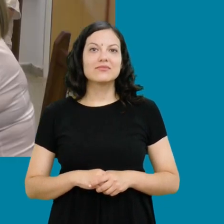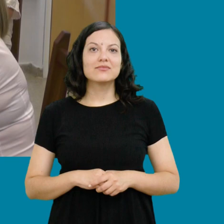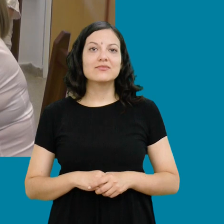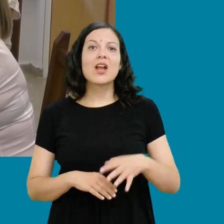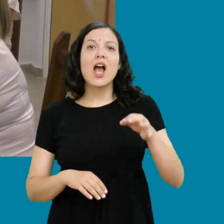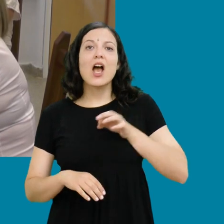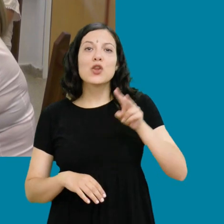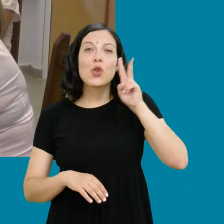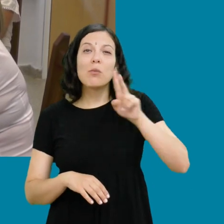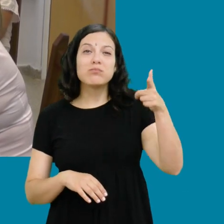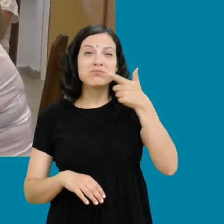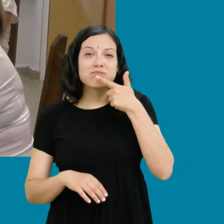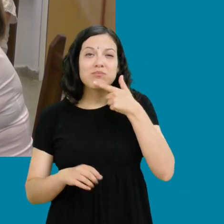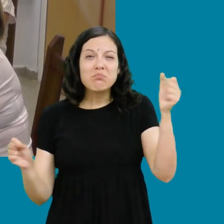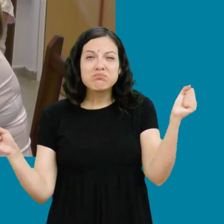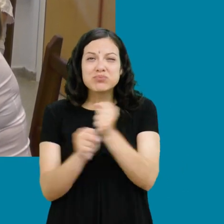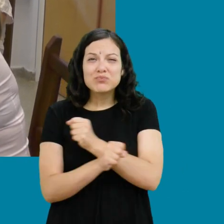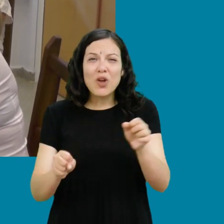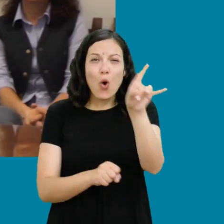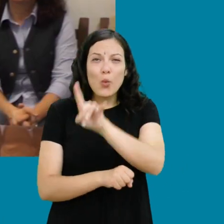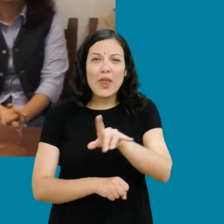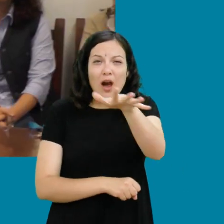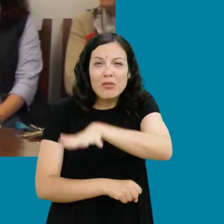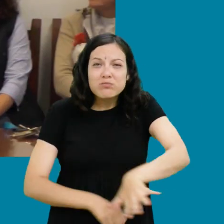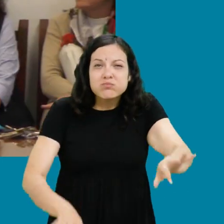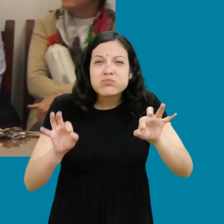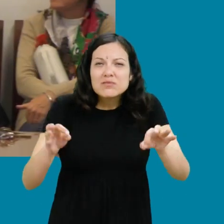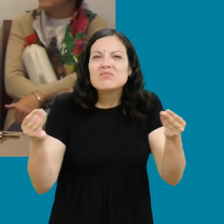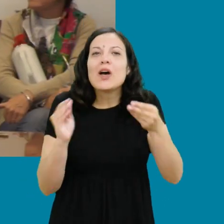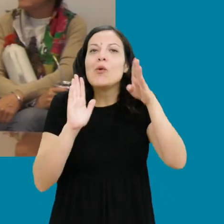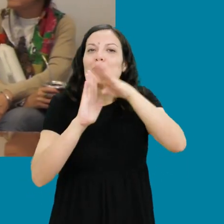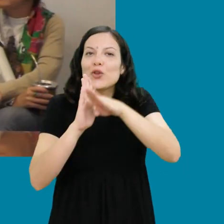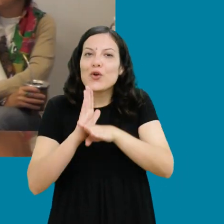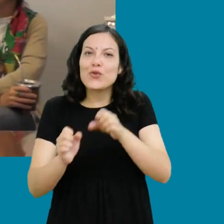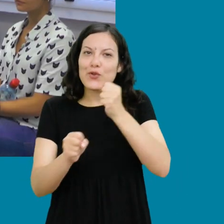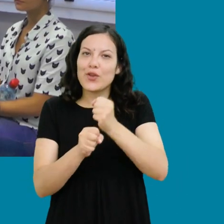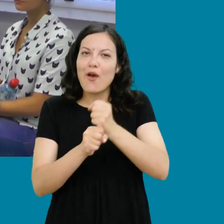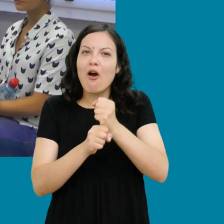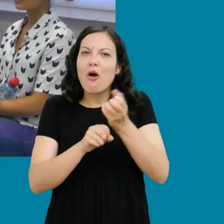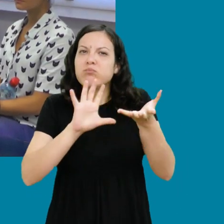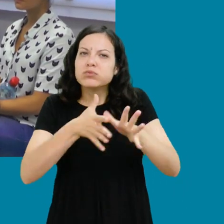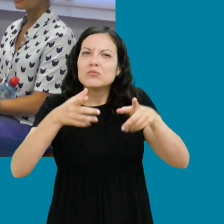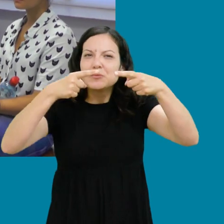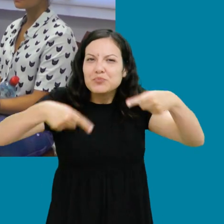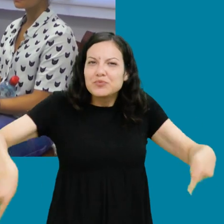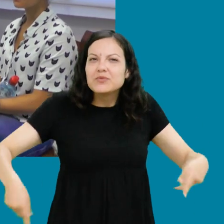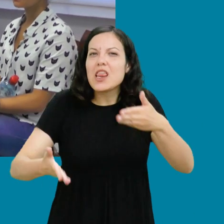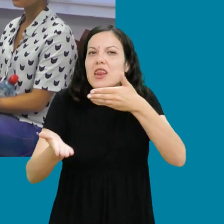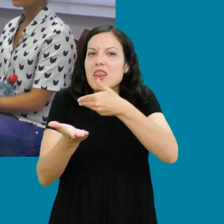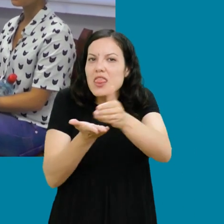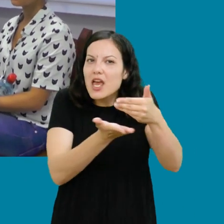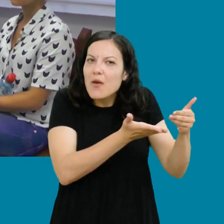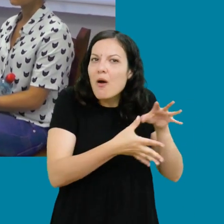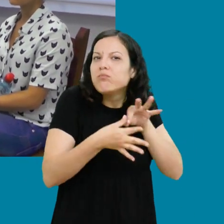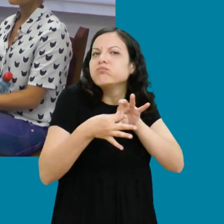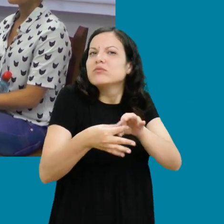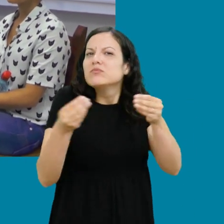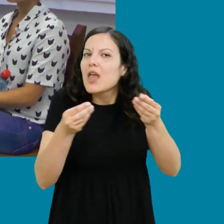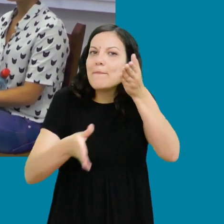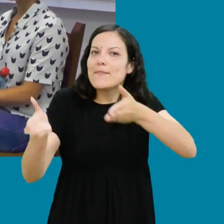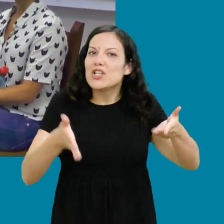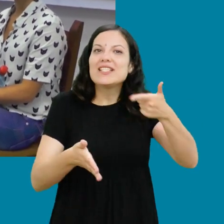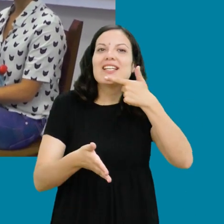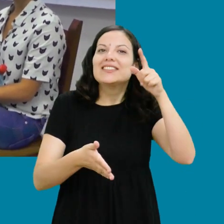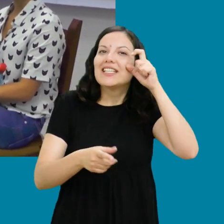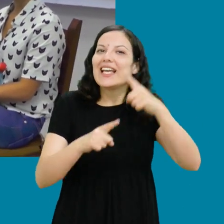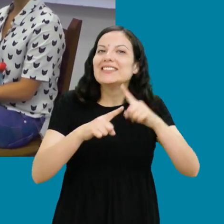En 2017 se aprobó para todo el ámbito universitario el Protocolo de Actuación de las Expresiones y Acciones Discriminatorias basadas en las violencias